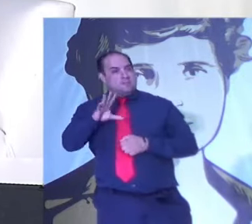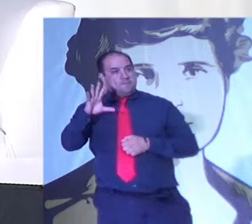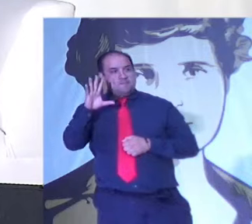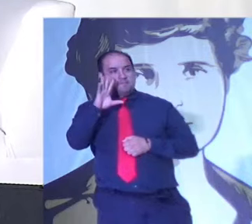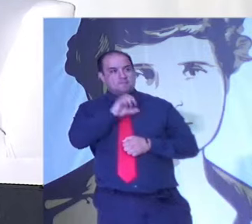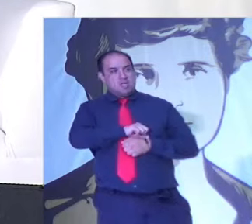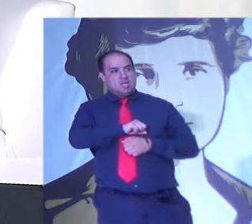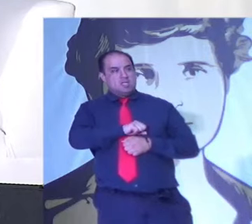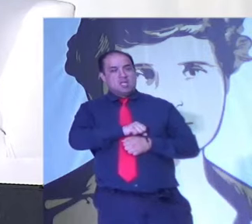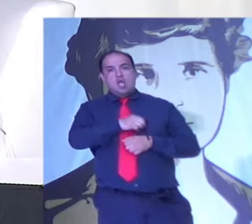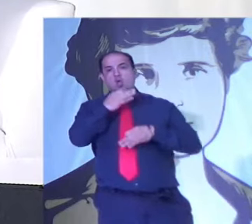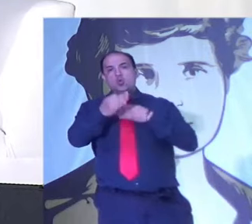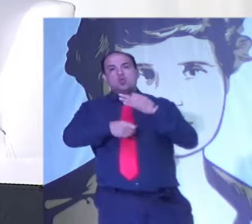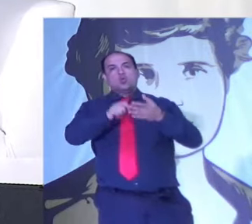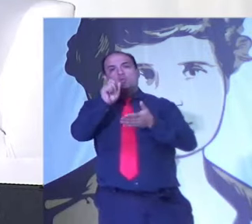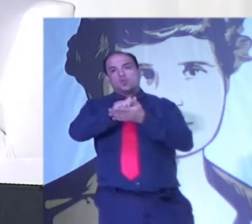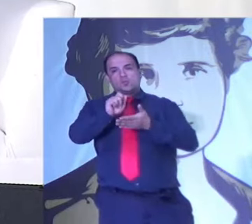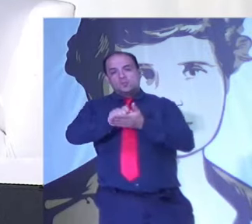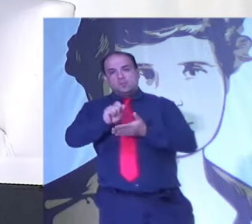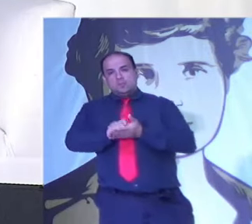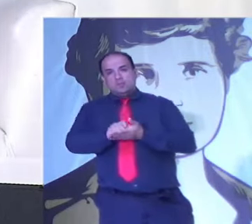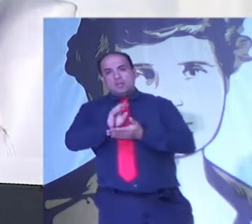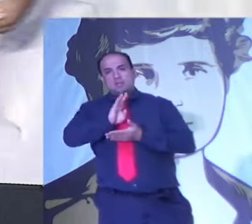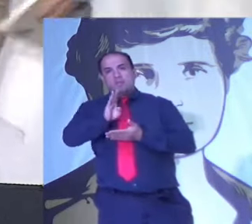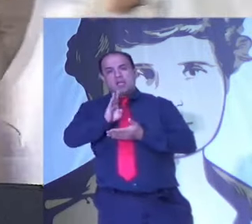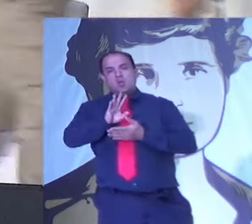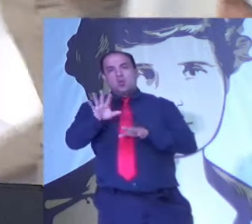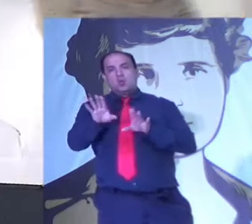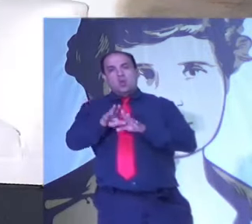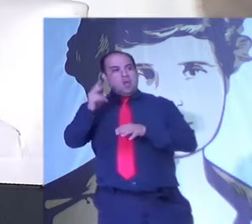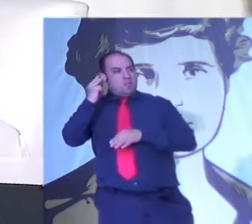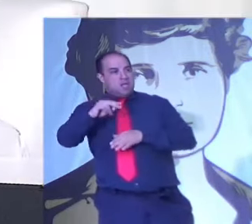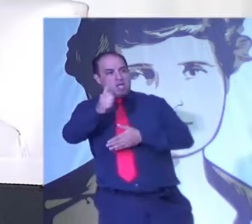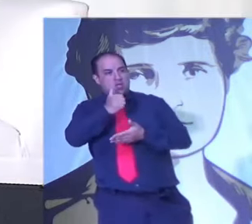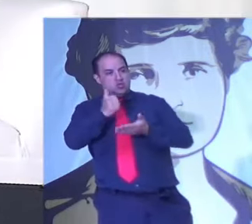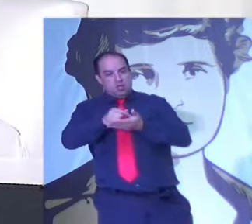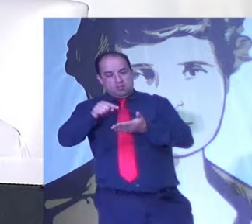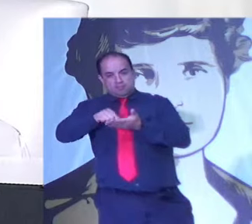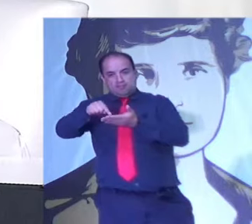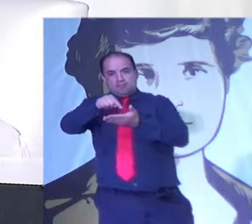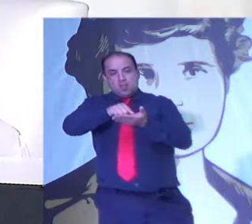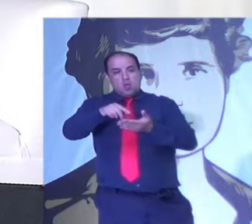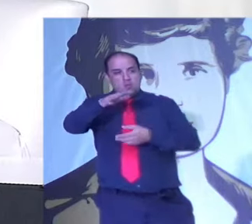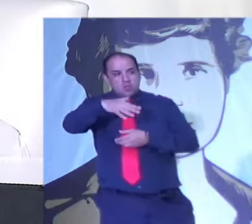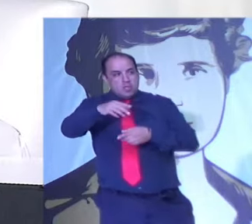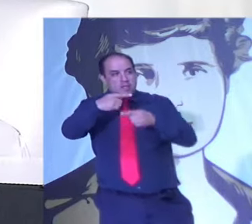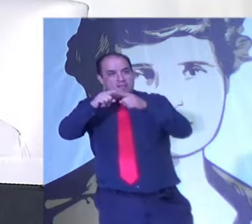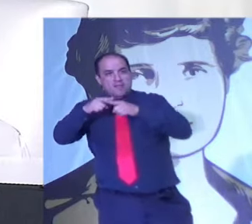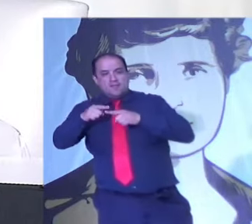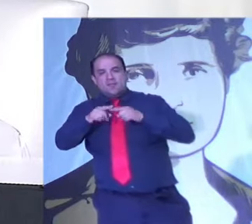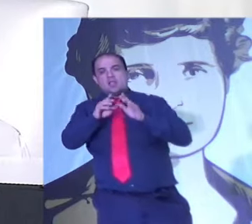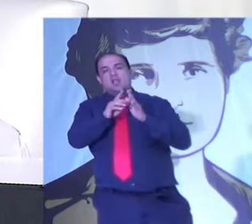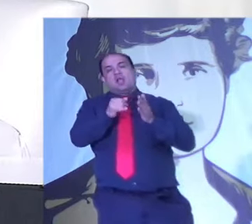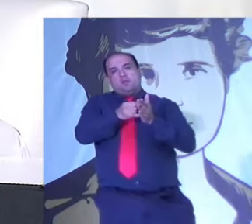en general casi toda tu obra, que ha sido casi una excursión en la ciudad buscando aquellas publicaciones de antes de Ido de la